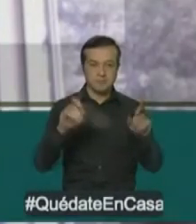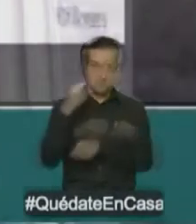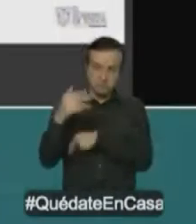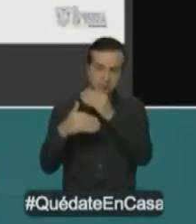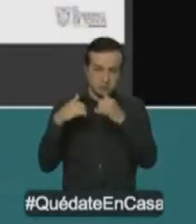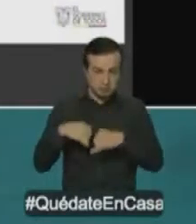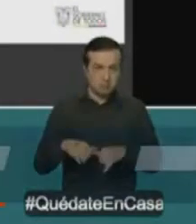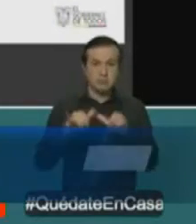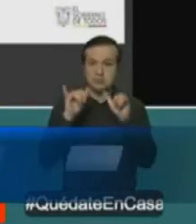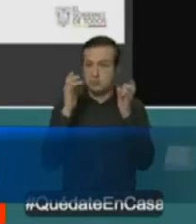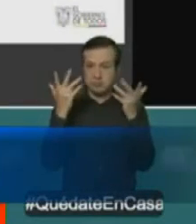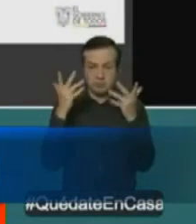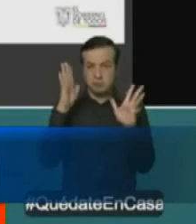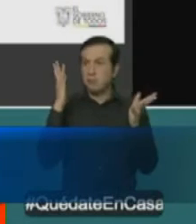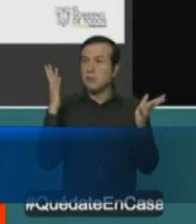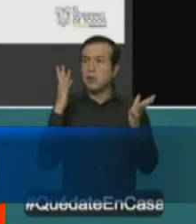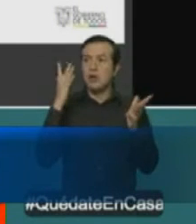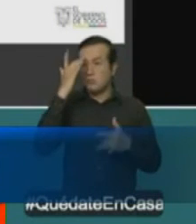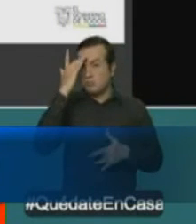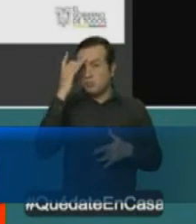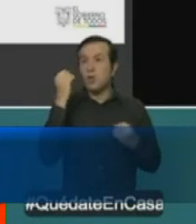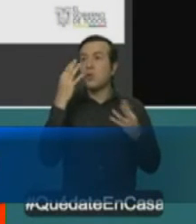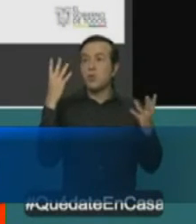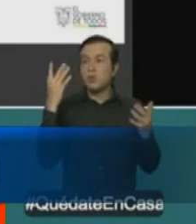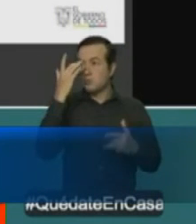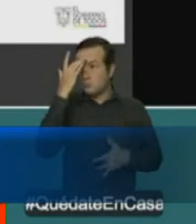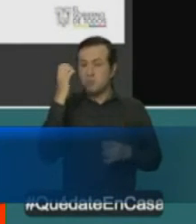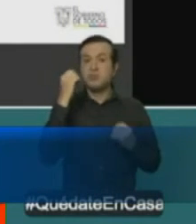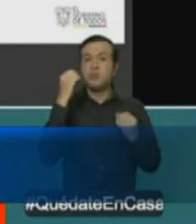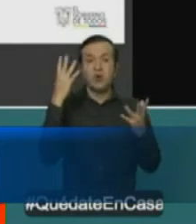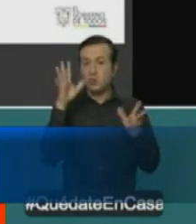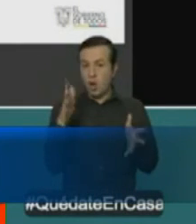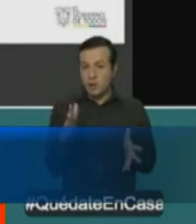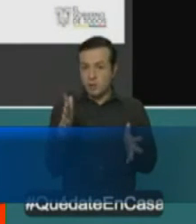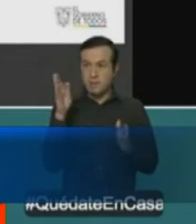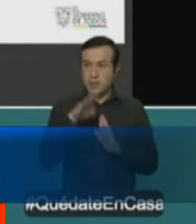indicadores. Los casos descartados superan a los casos confirmados.